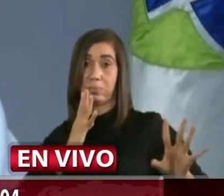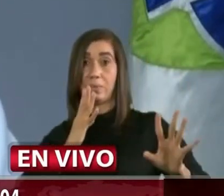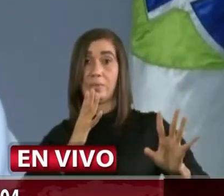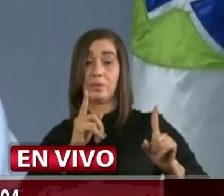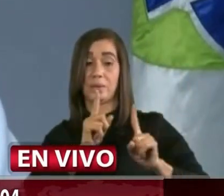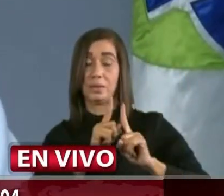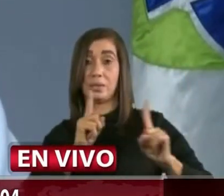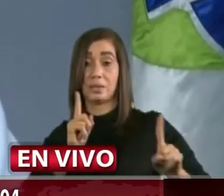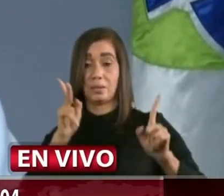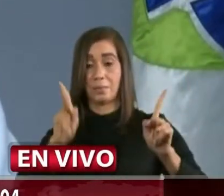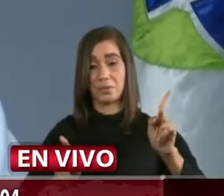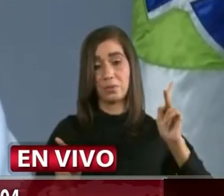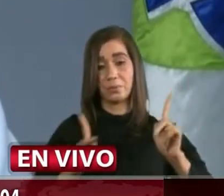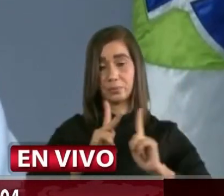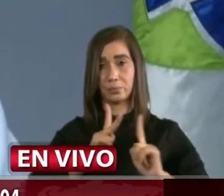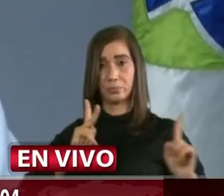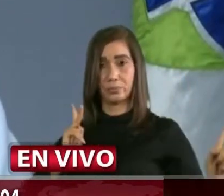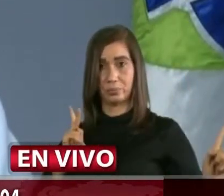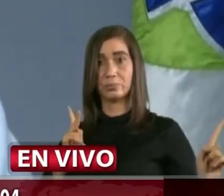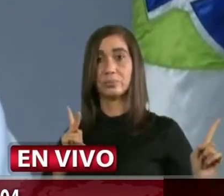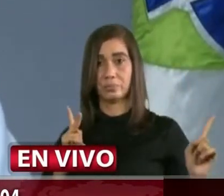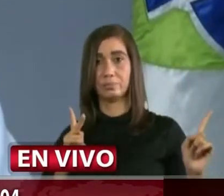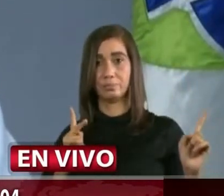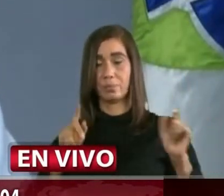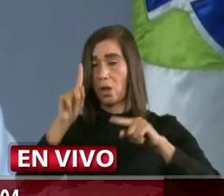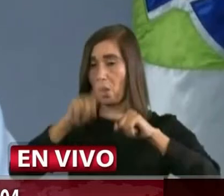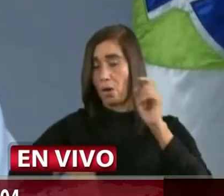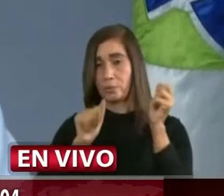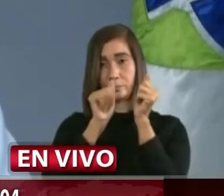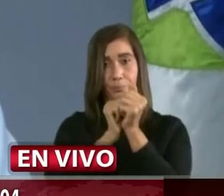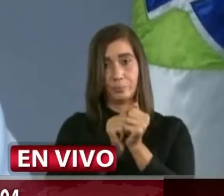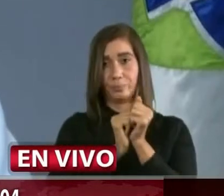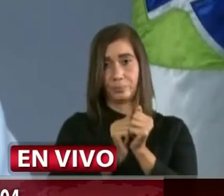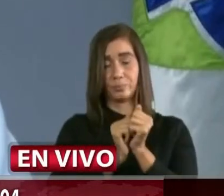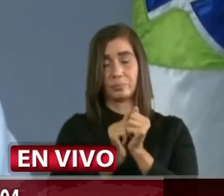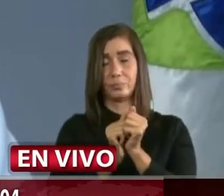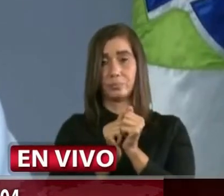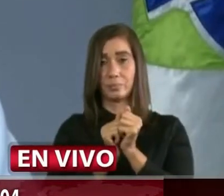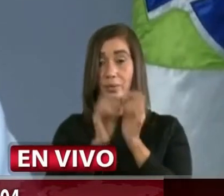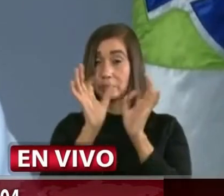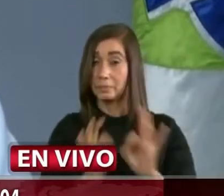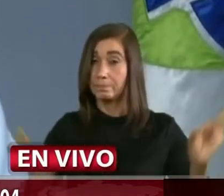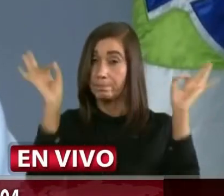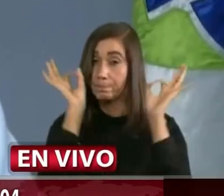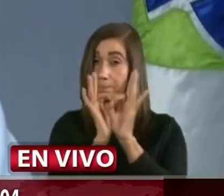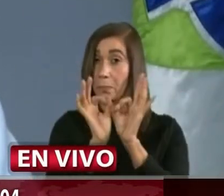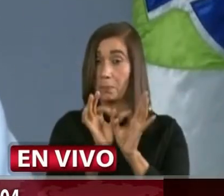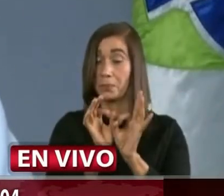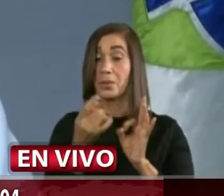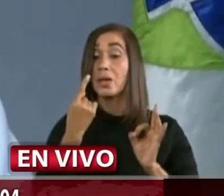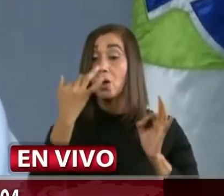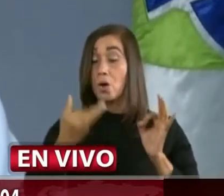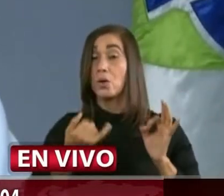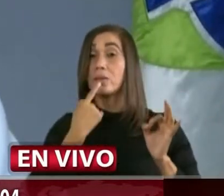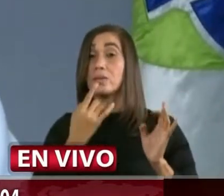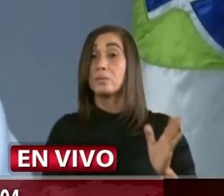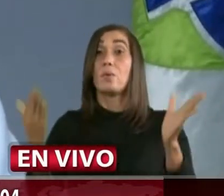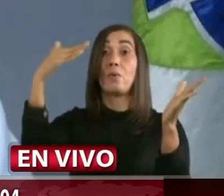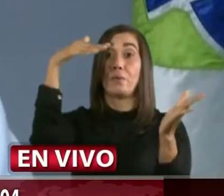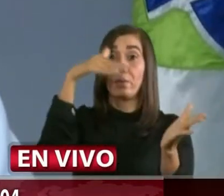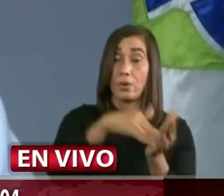físico entre las personas. Y aquí queremos ratificar nueva